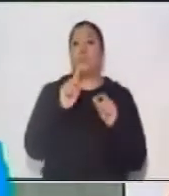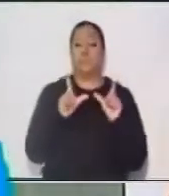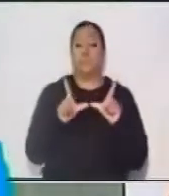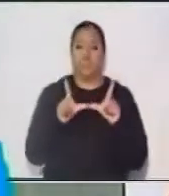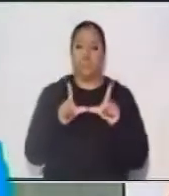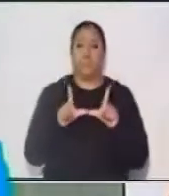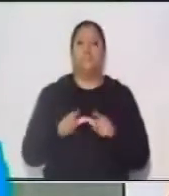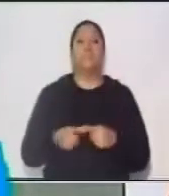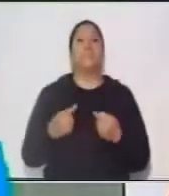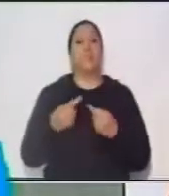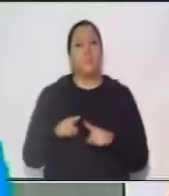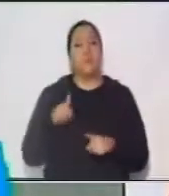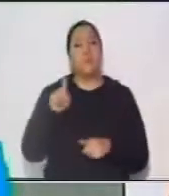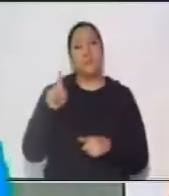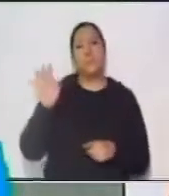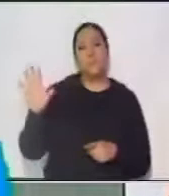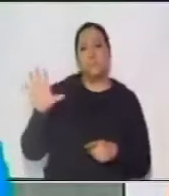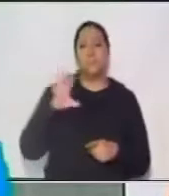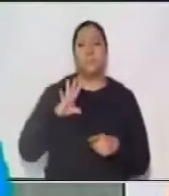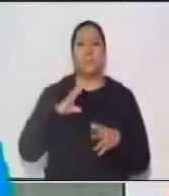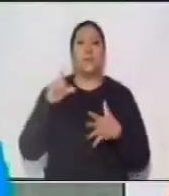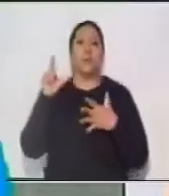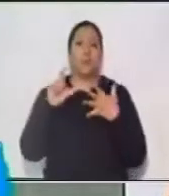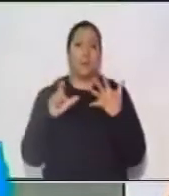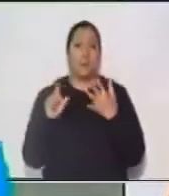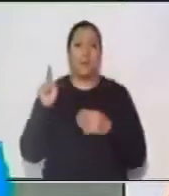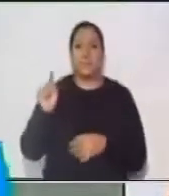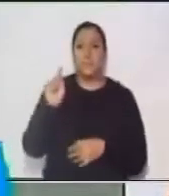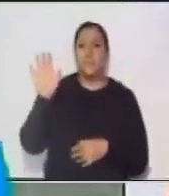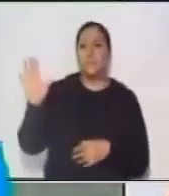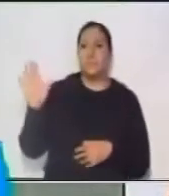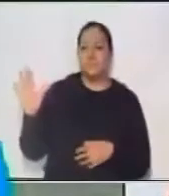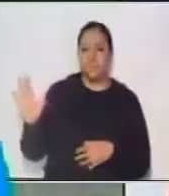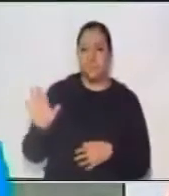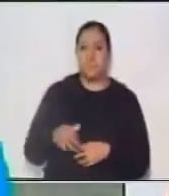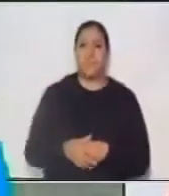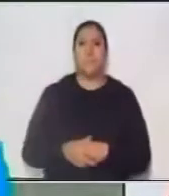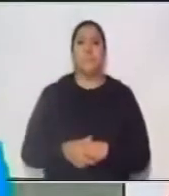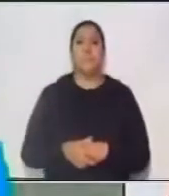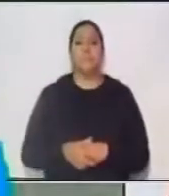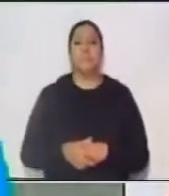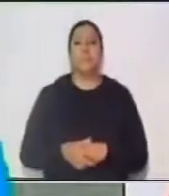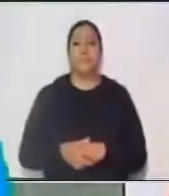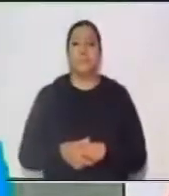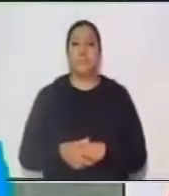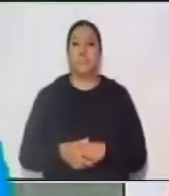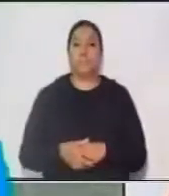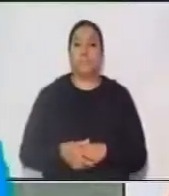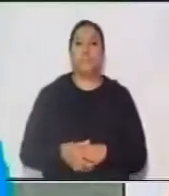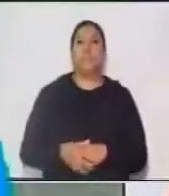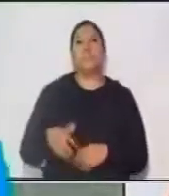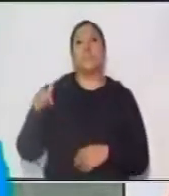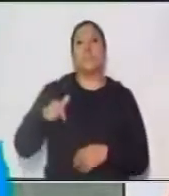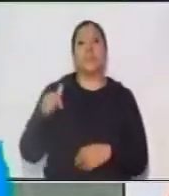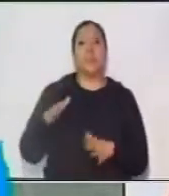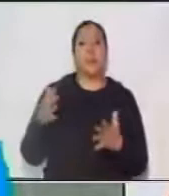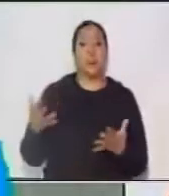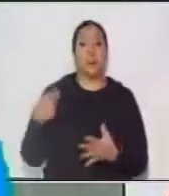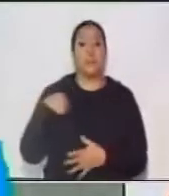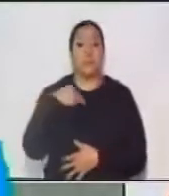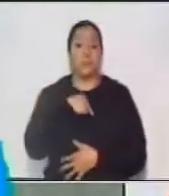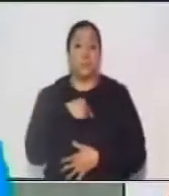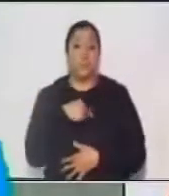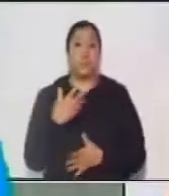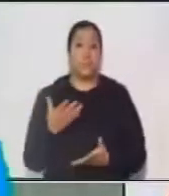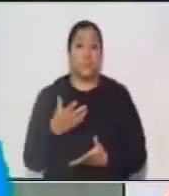tienen sus características cada uno en particular. En este caso, al hablar del cuadrado, estamos